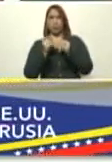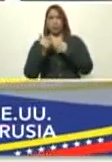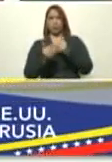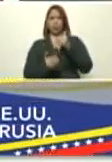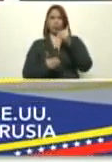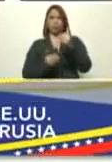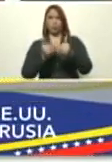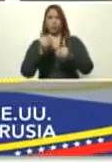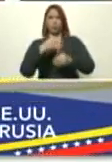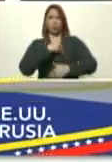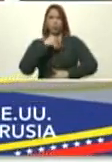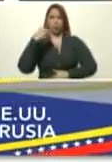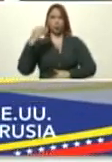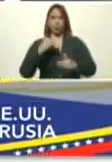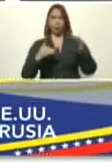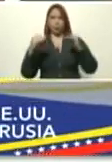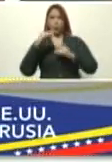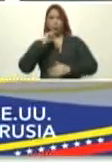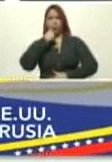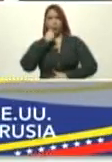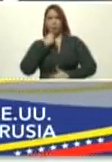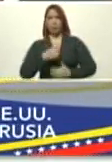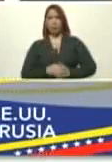paulatina del espíritu, de la moral de Rusia,